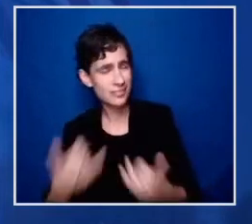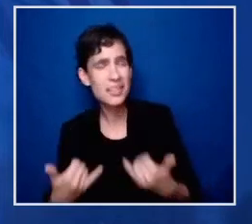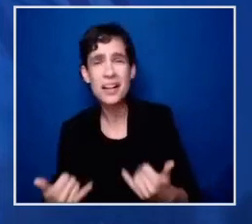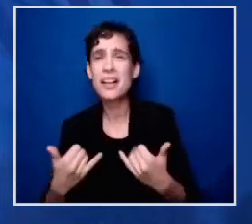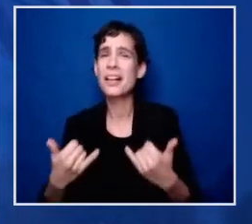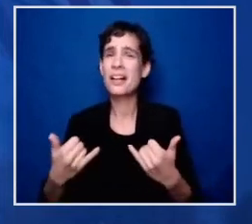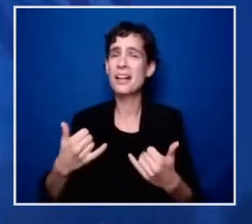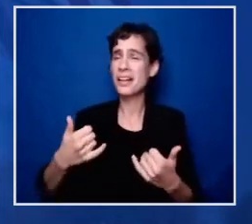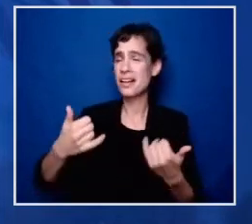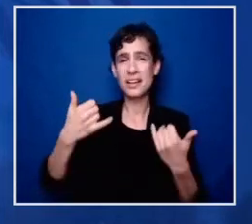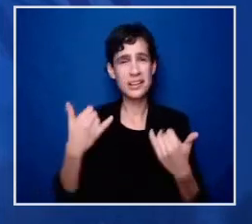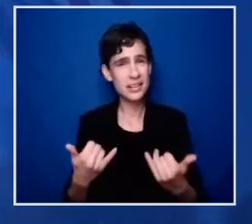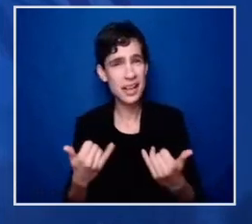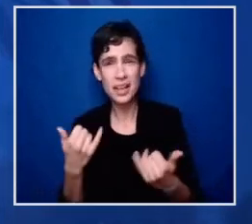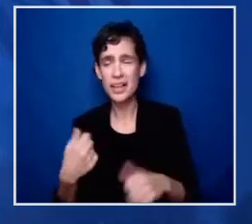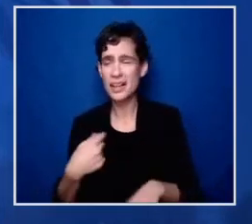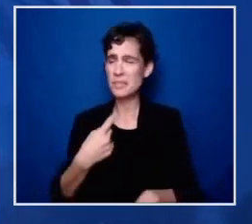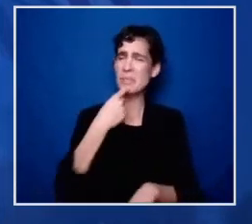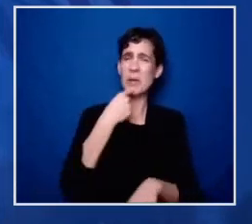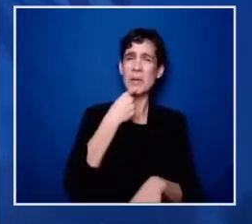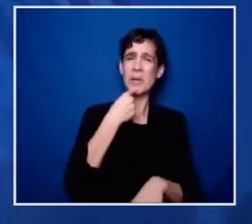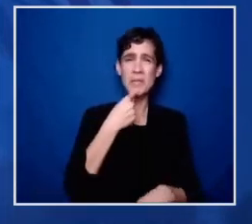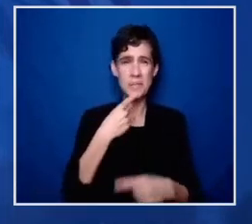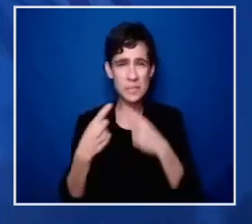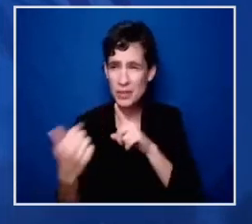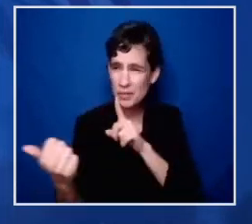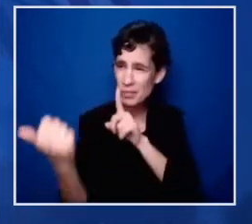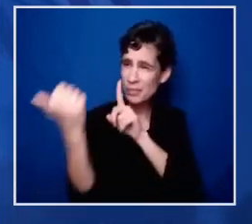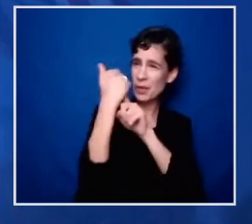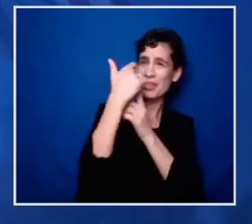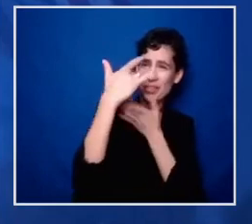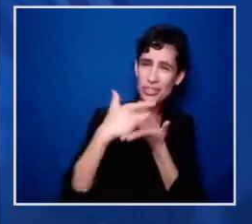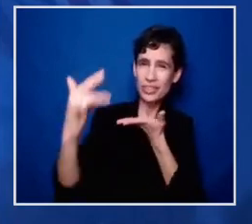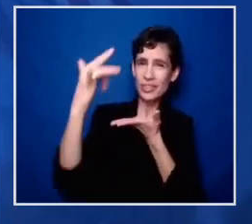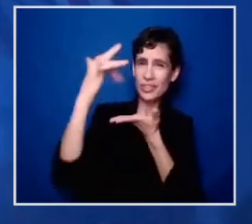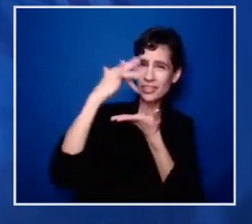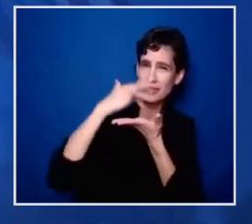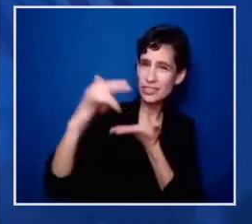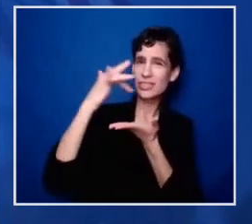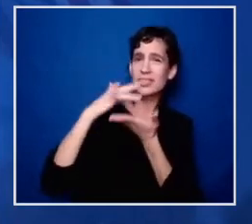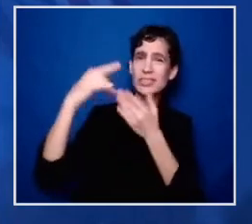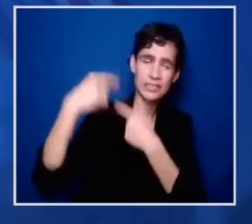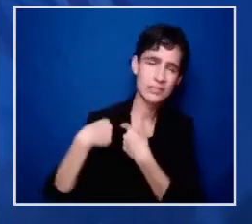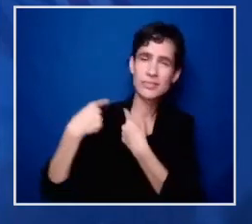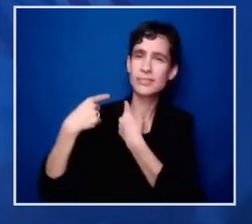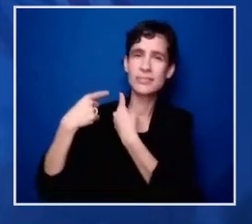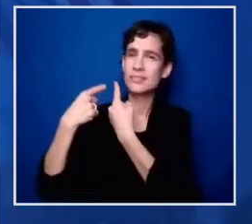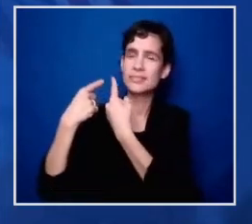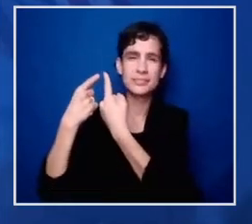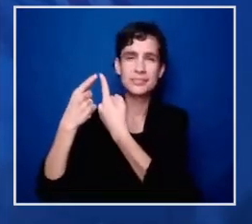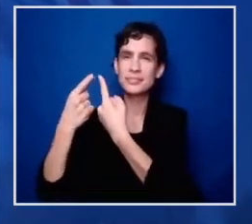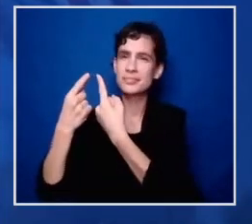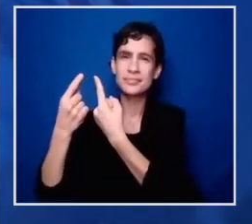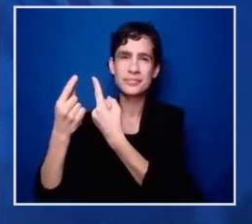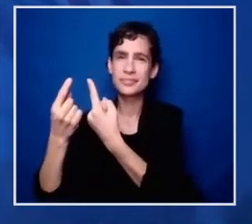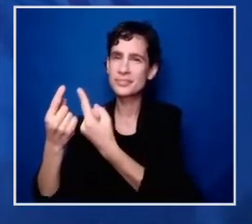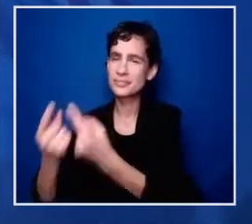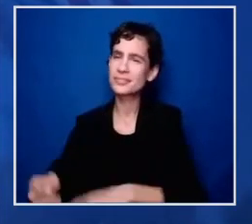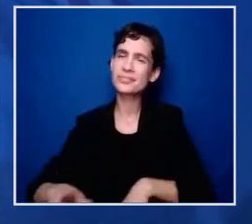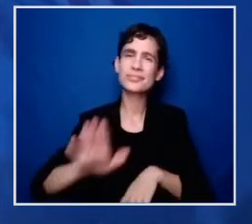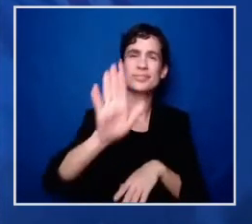decepciones, la tuya creo que ha sido la más fuerte,